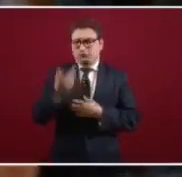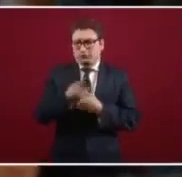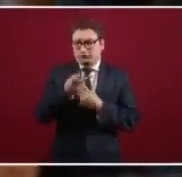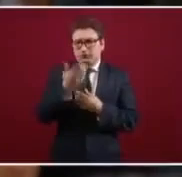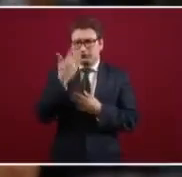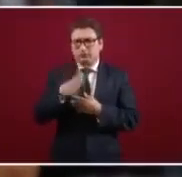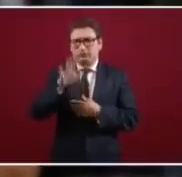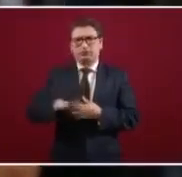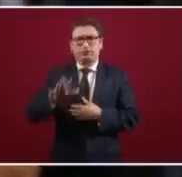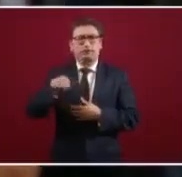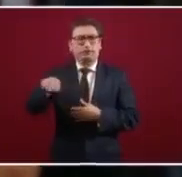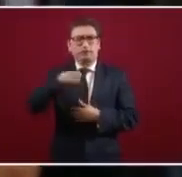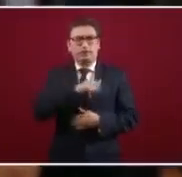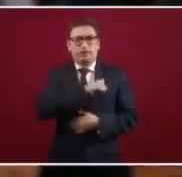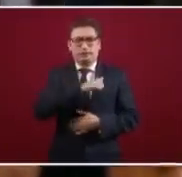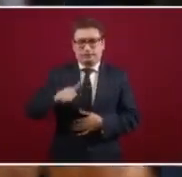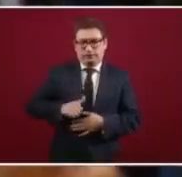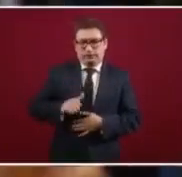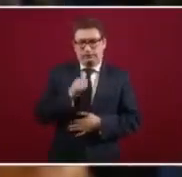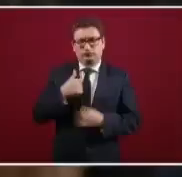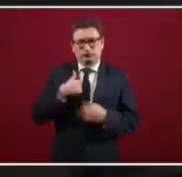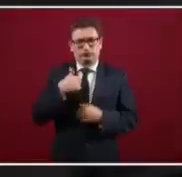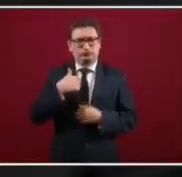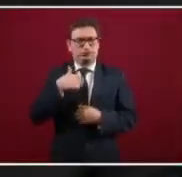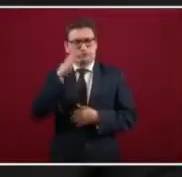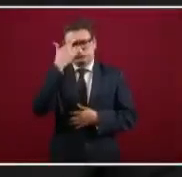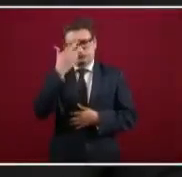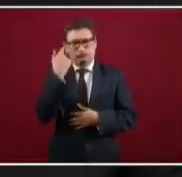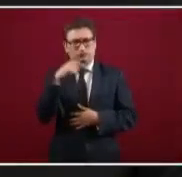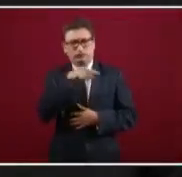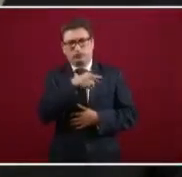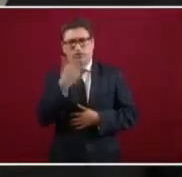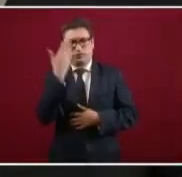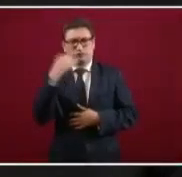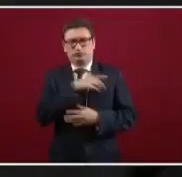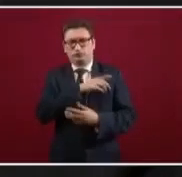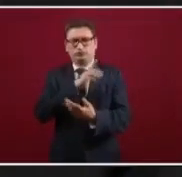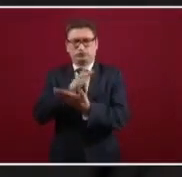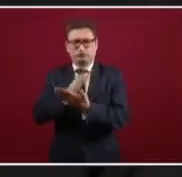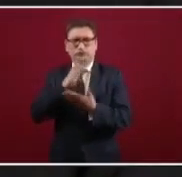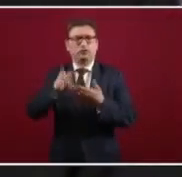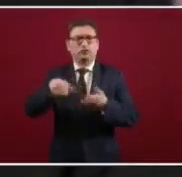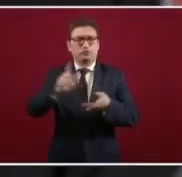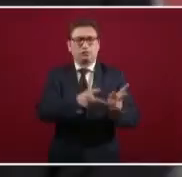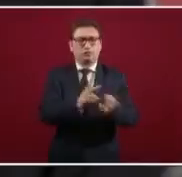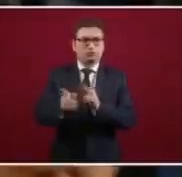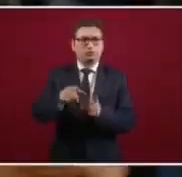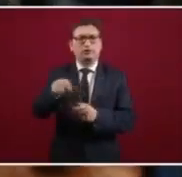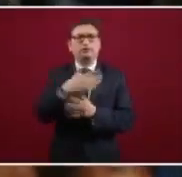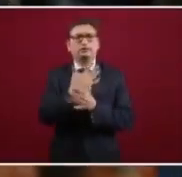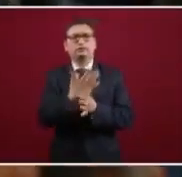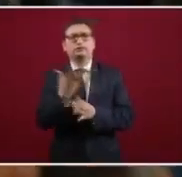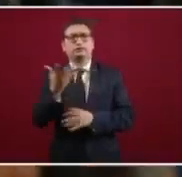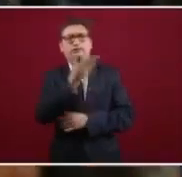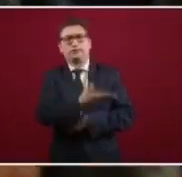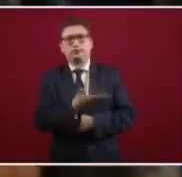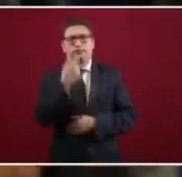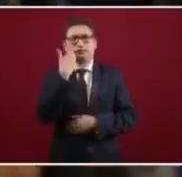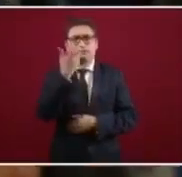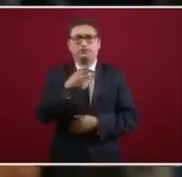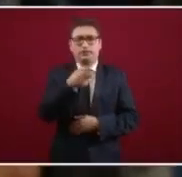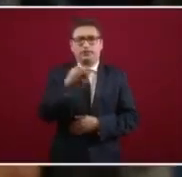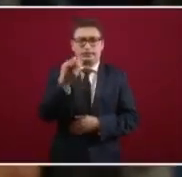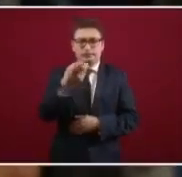parte de los alcaldes seguir con los que tengo entendido que usted estuvo dialogando señor presidente y que están pidiendo bueno que se incorpore este